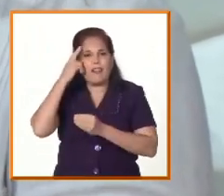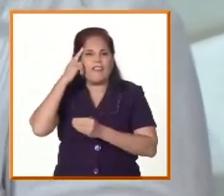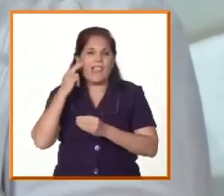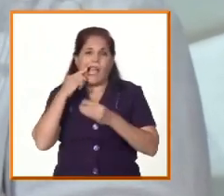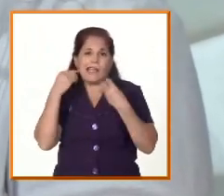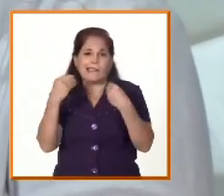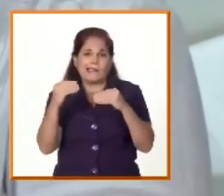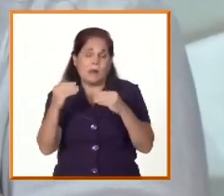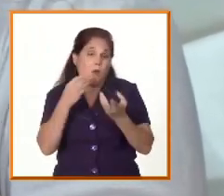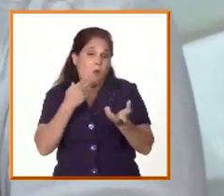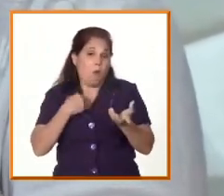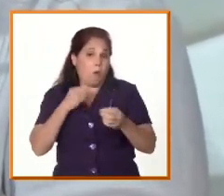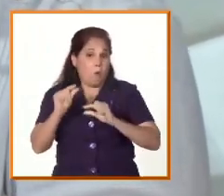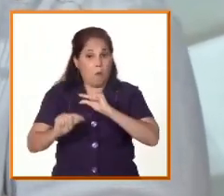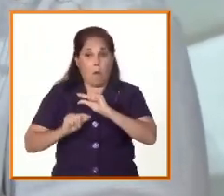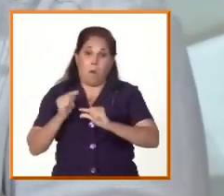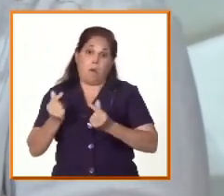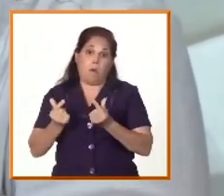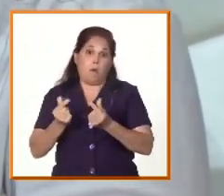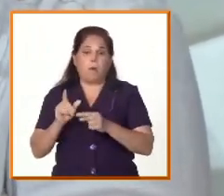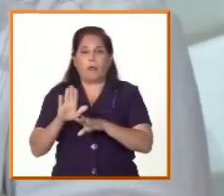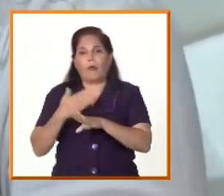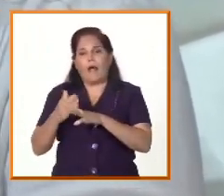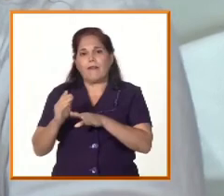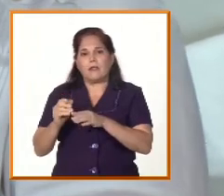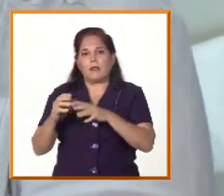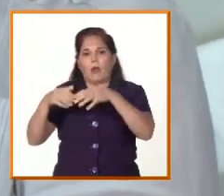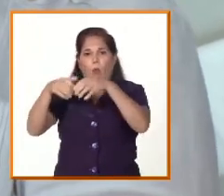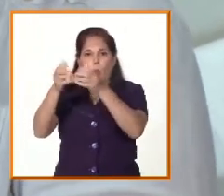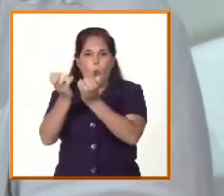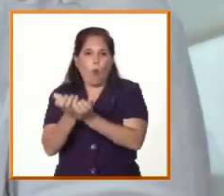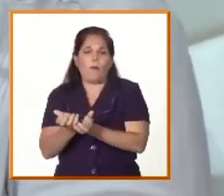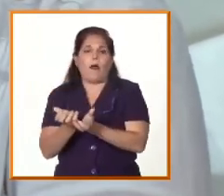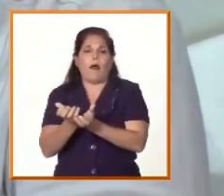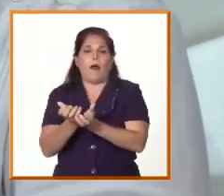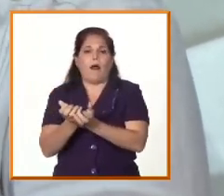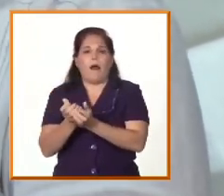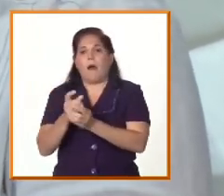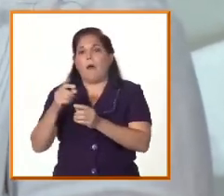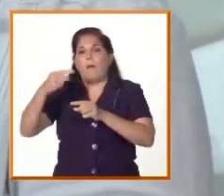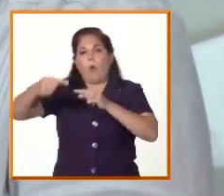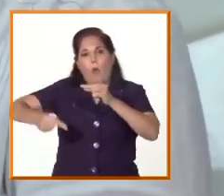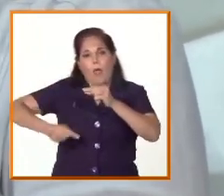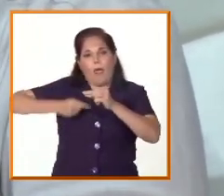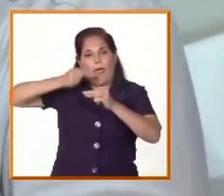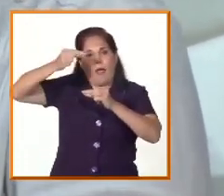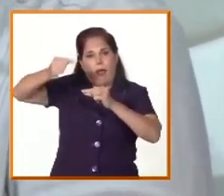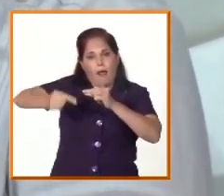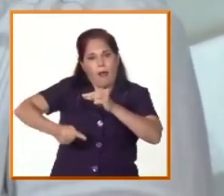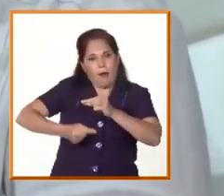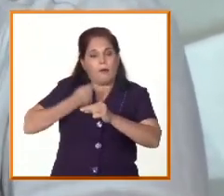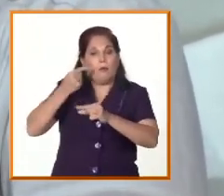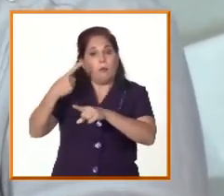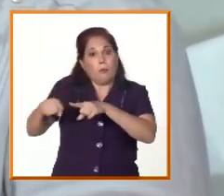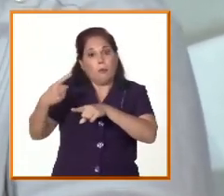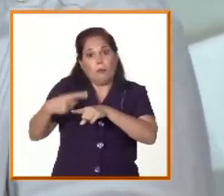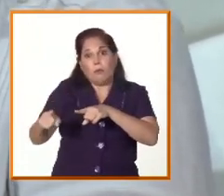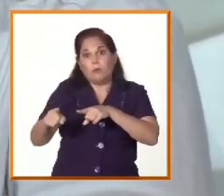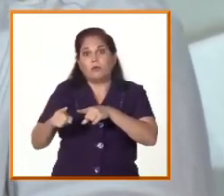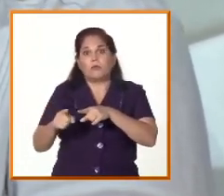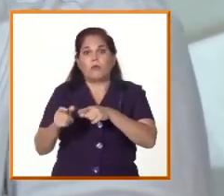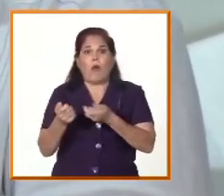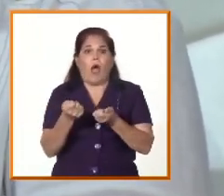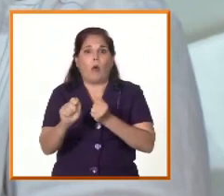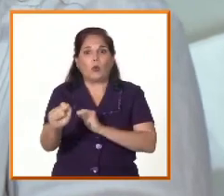la recuperación de de varios elementos de goma de polea y un grupo de en el tema de la automática